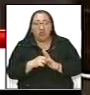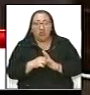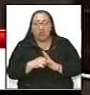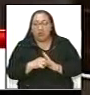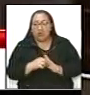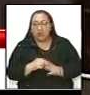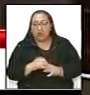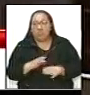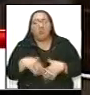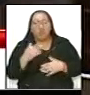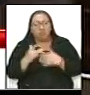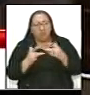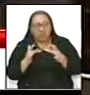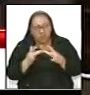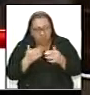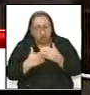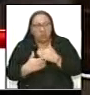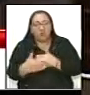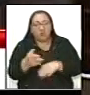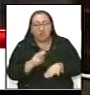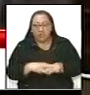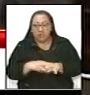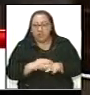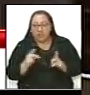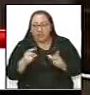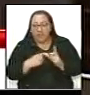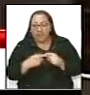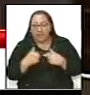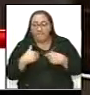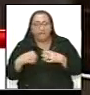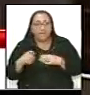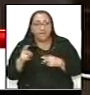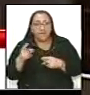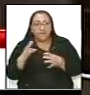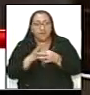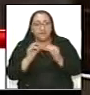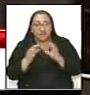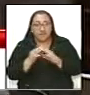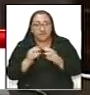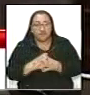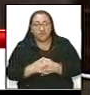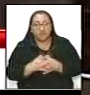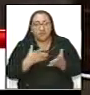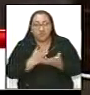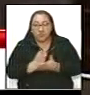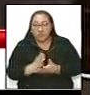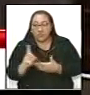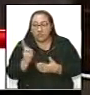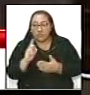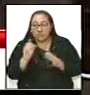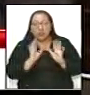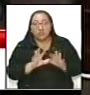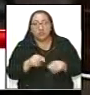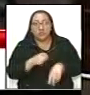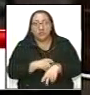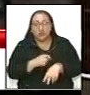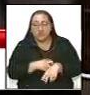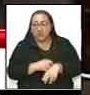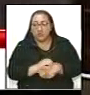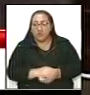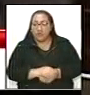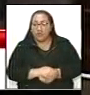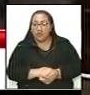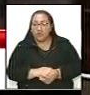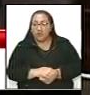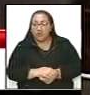perfectible lo podemos hacer en el camino, pero tenemos que hacer una historia caminando, no detenidos en el tiempo.